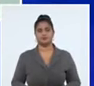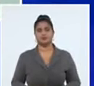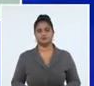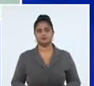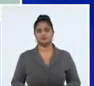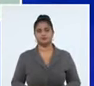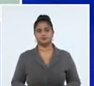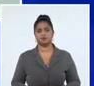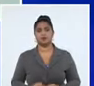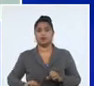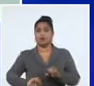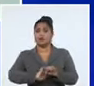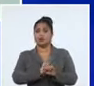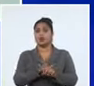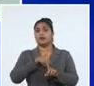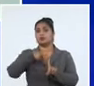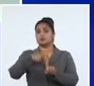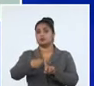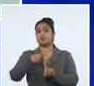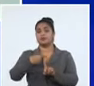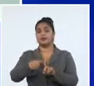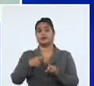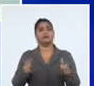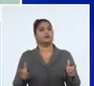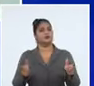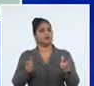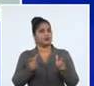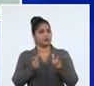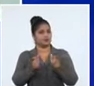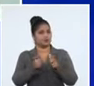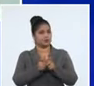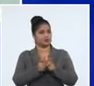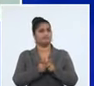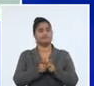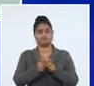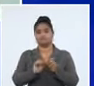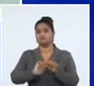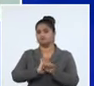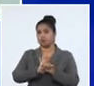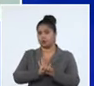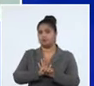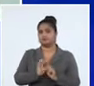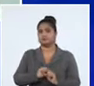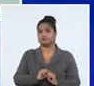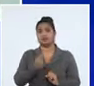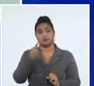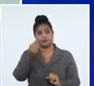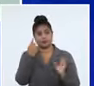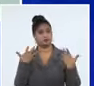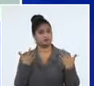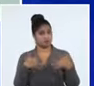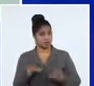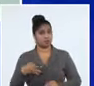Disminución, se aprecia aquí, un número importante de municipios con tasas elevadas